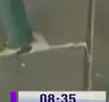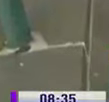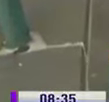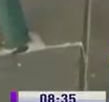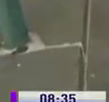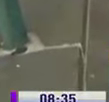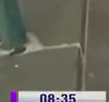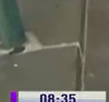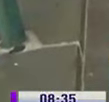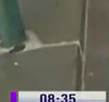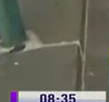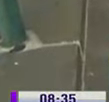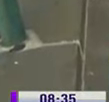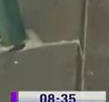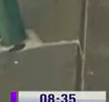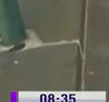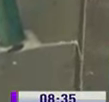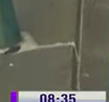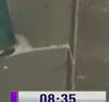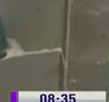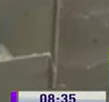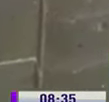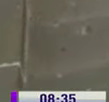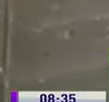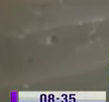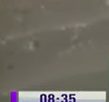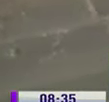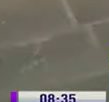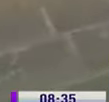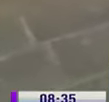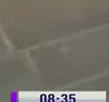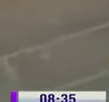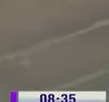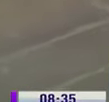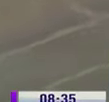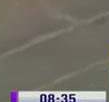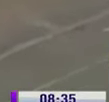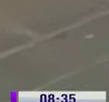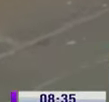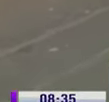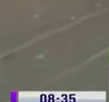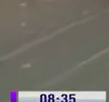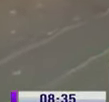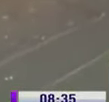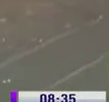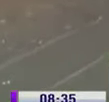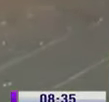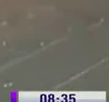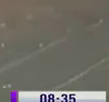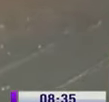no hay quien controle todo igualmente que